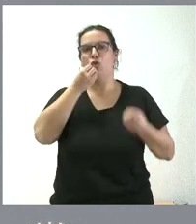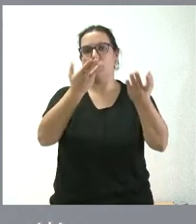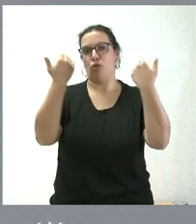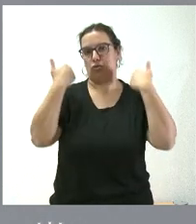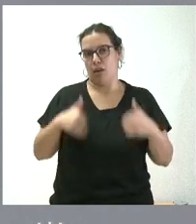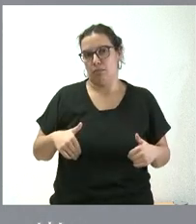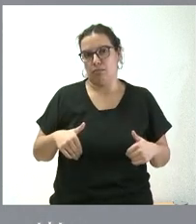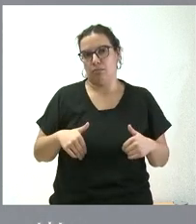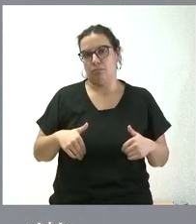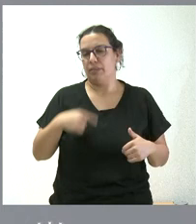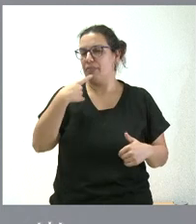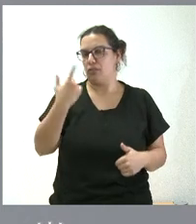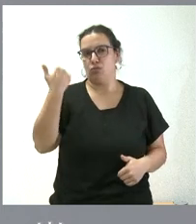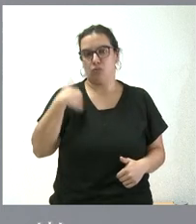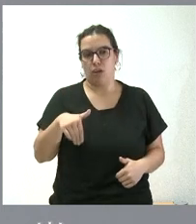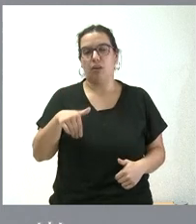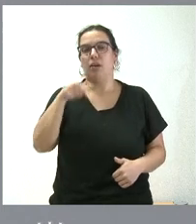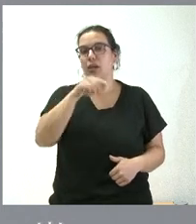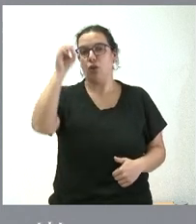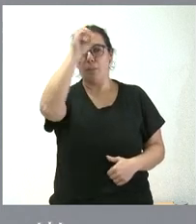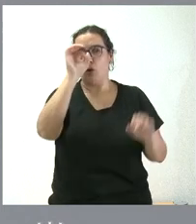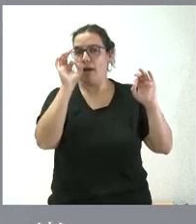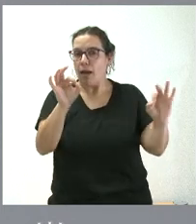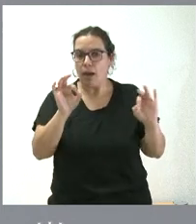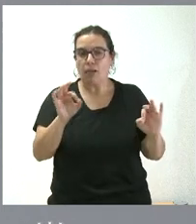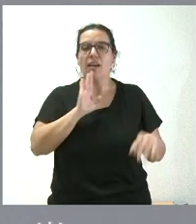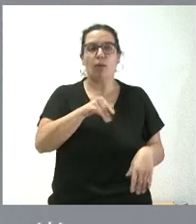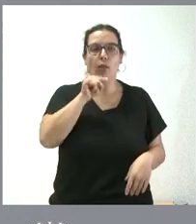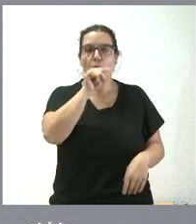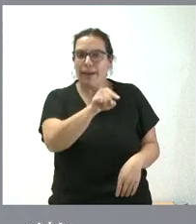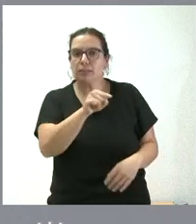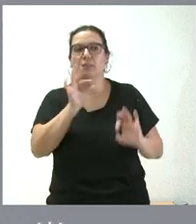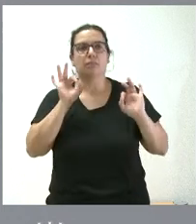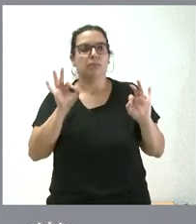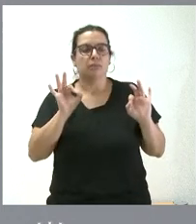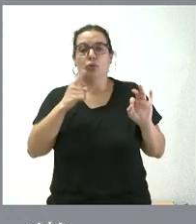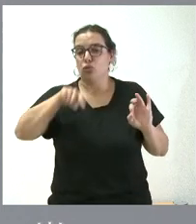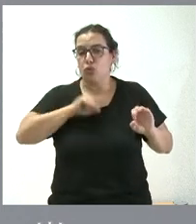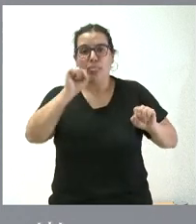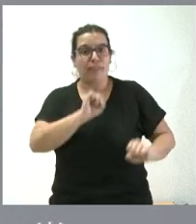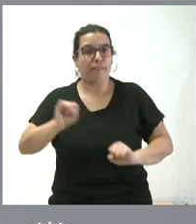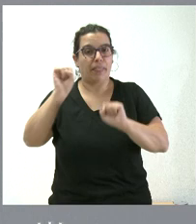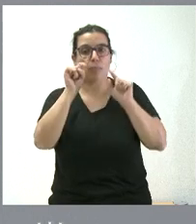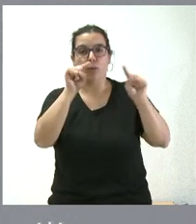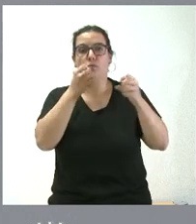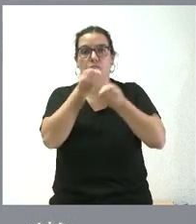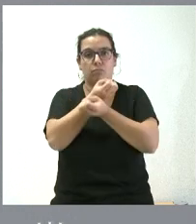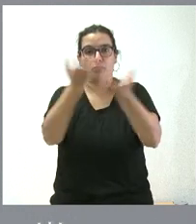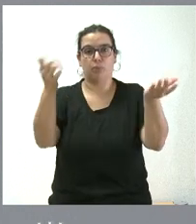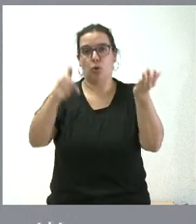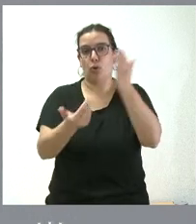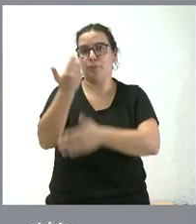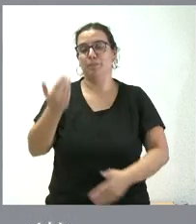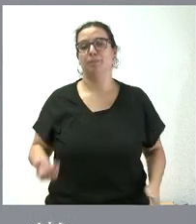señalado y por tanto Esta es nuestra posición Y esto es lo que nos parece adecuado Y eso es lo que defendemos y lo trasladamos en la mañana